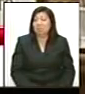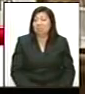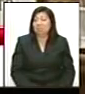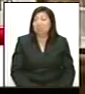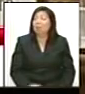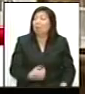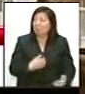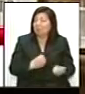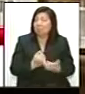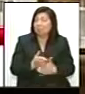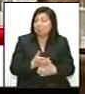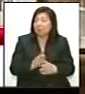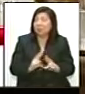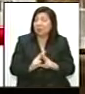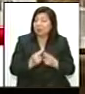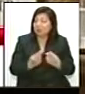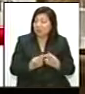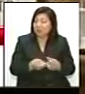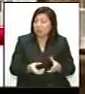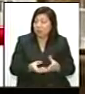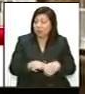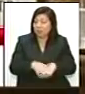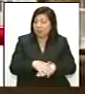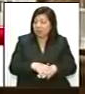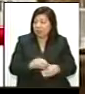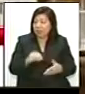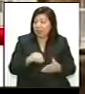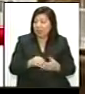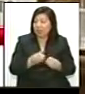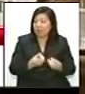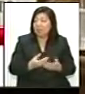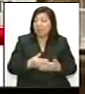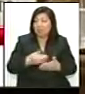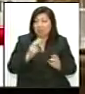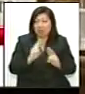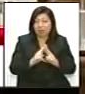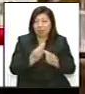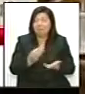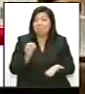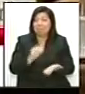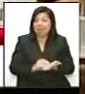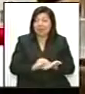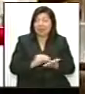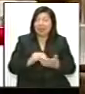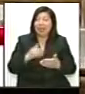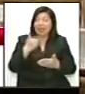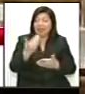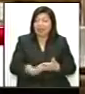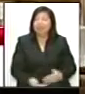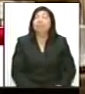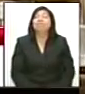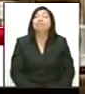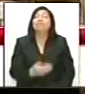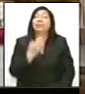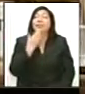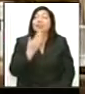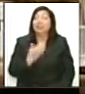a participar en las que usted crea conveniente convocarnos más adelante. Muchas gracias. Gracias, señor ministro.